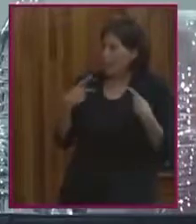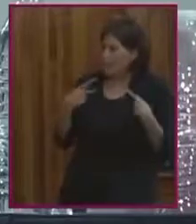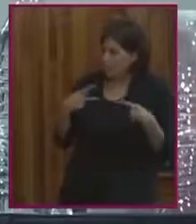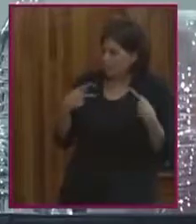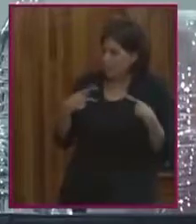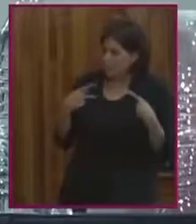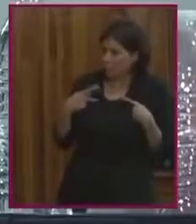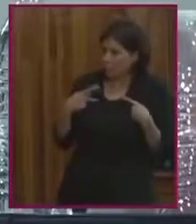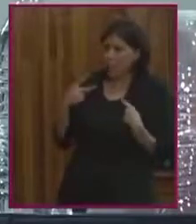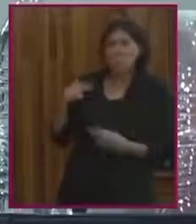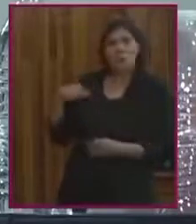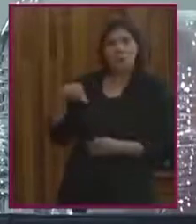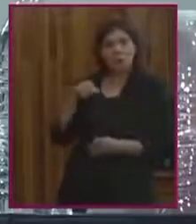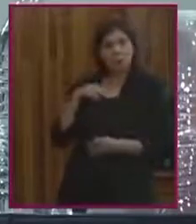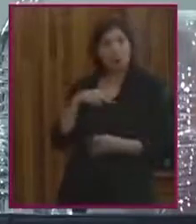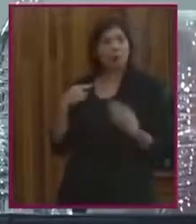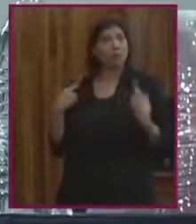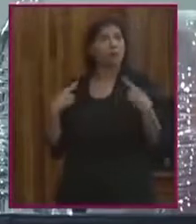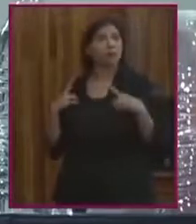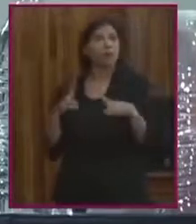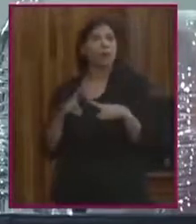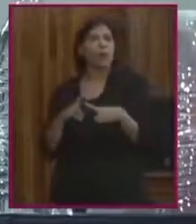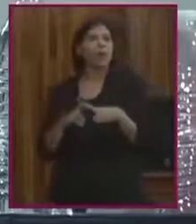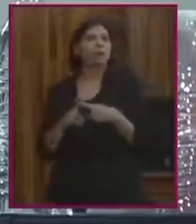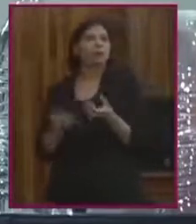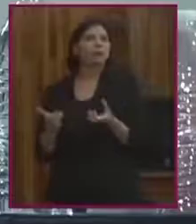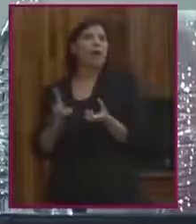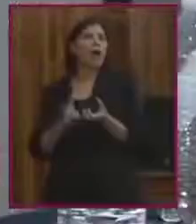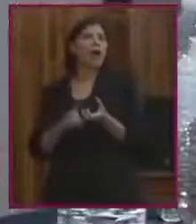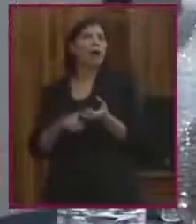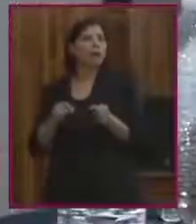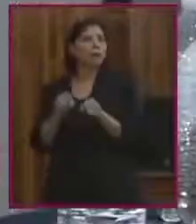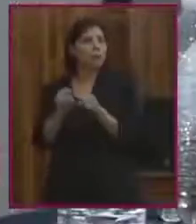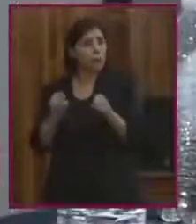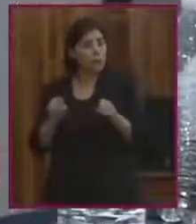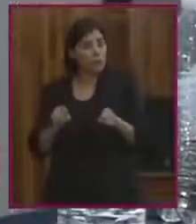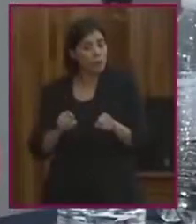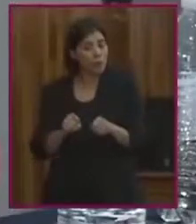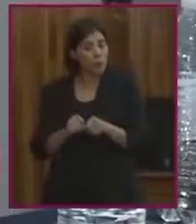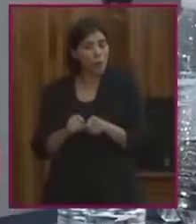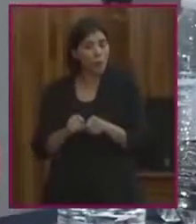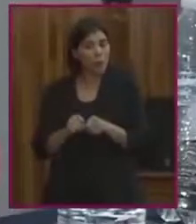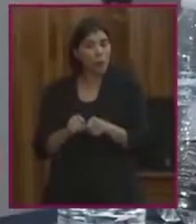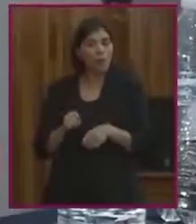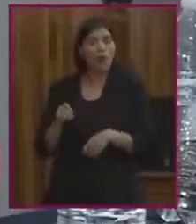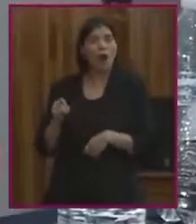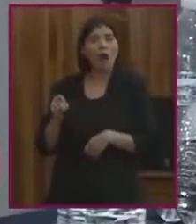sabemos que como docentes en el aula, en la sala de